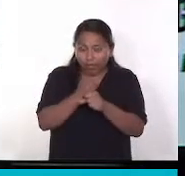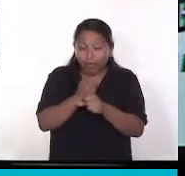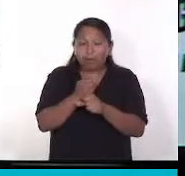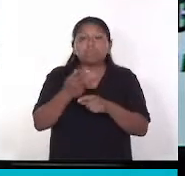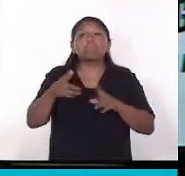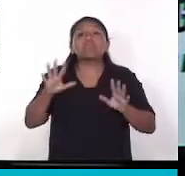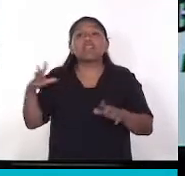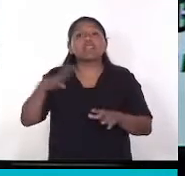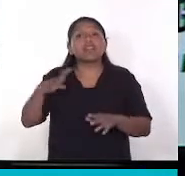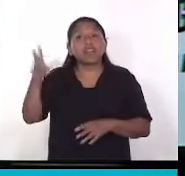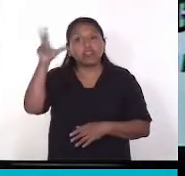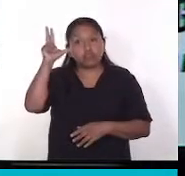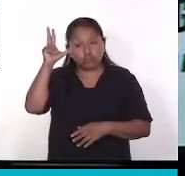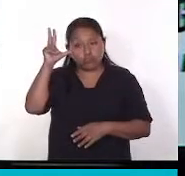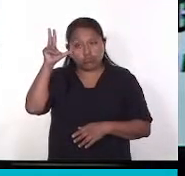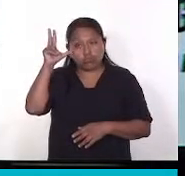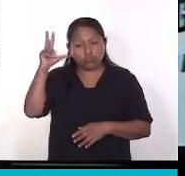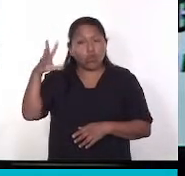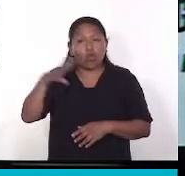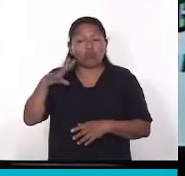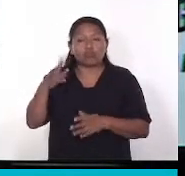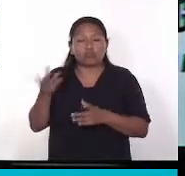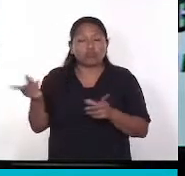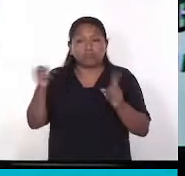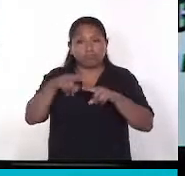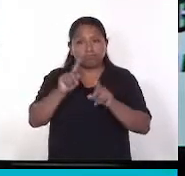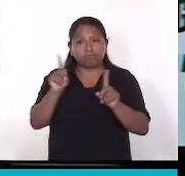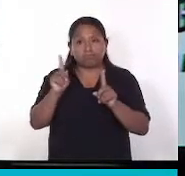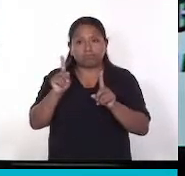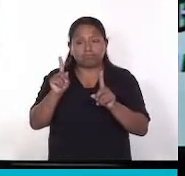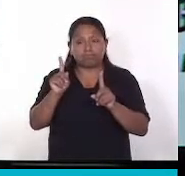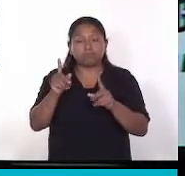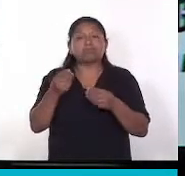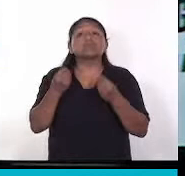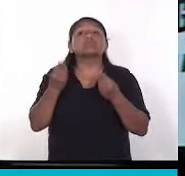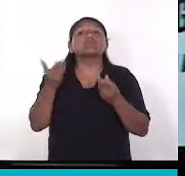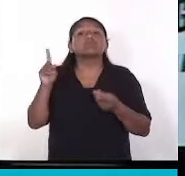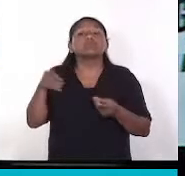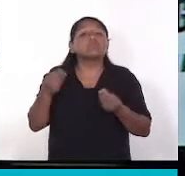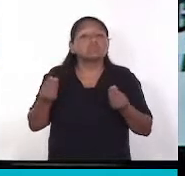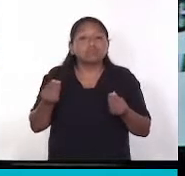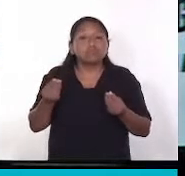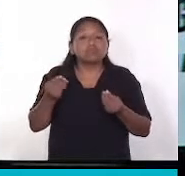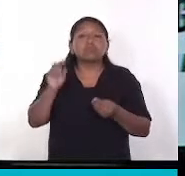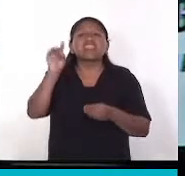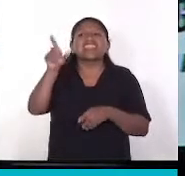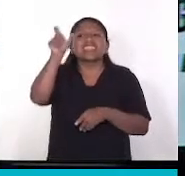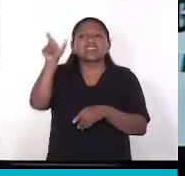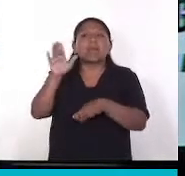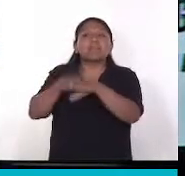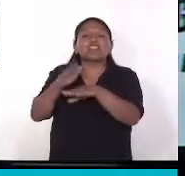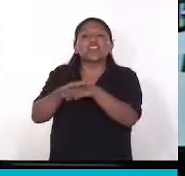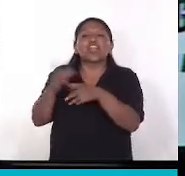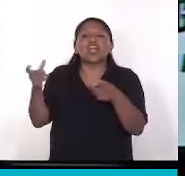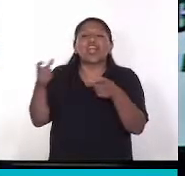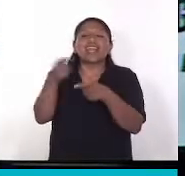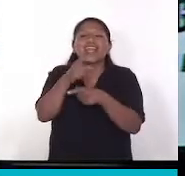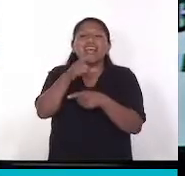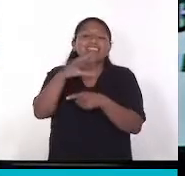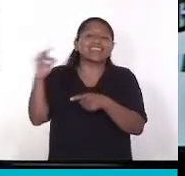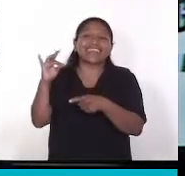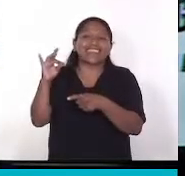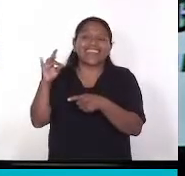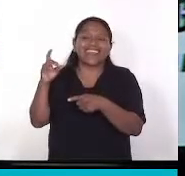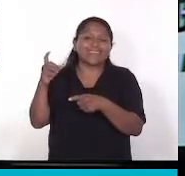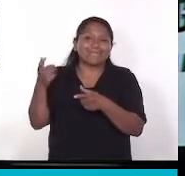pero faltan 8. 8 no fueron incorporados. ¿Por qué razón? Porque son los que encabezan la comisión directiva del nuevo sindicato, que no es del